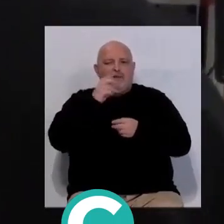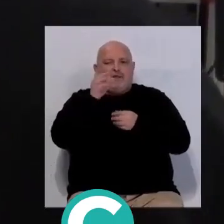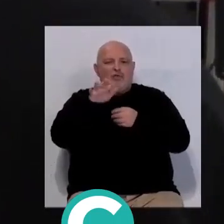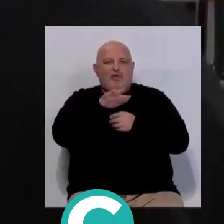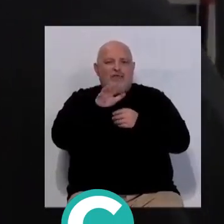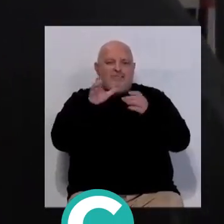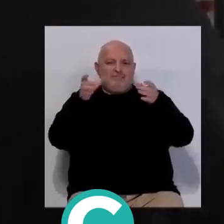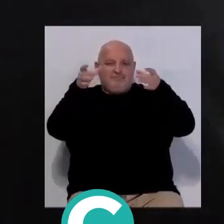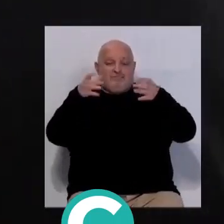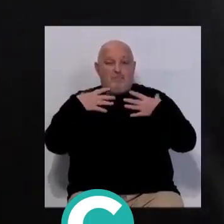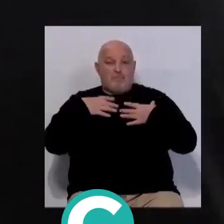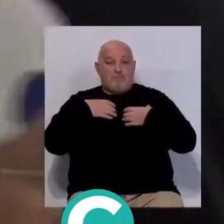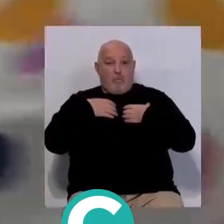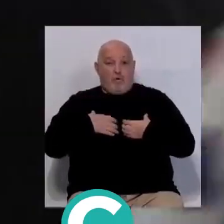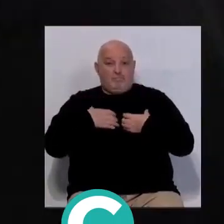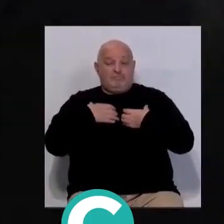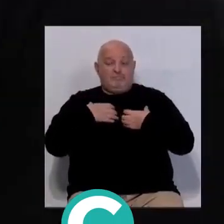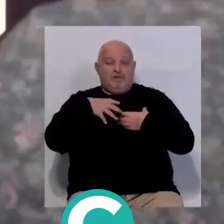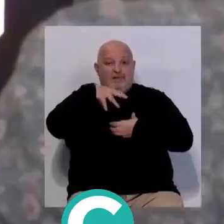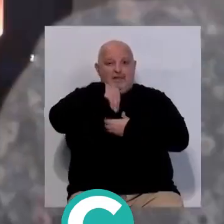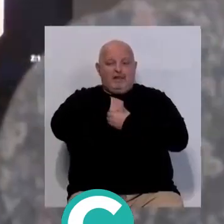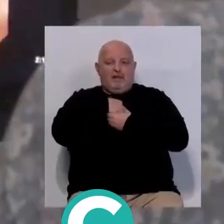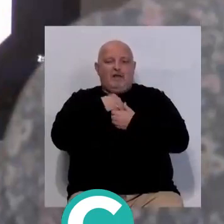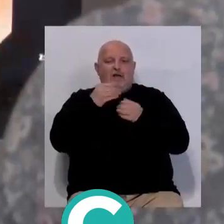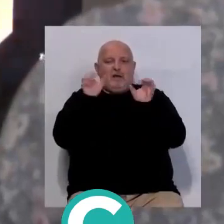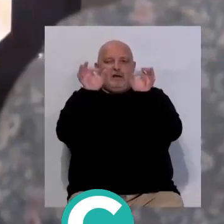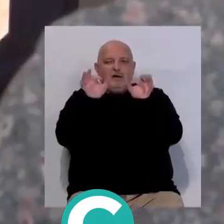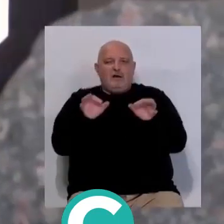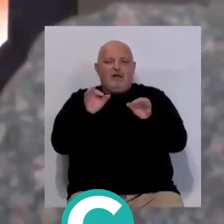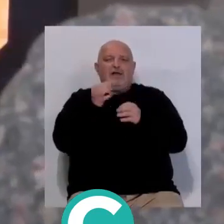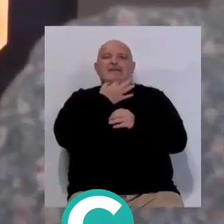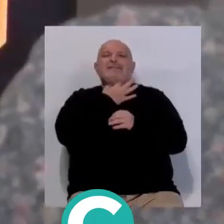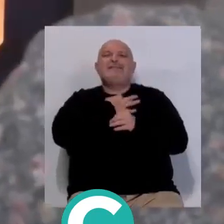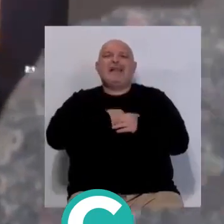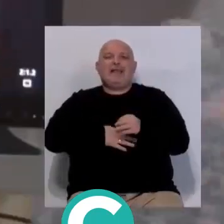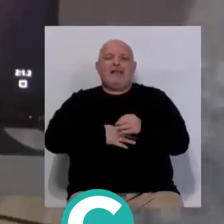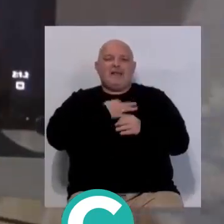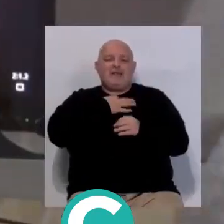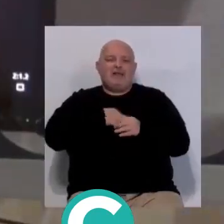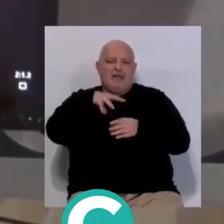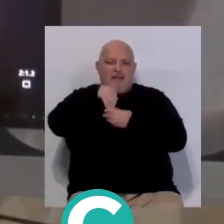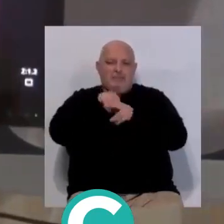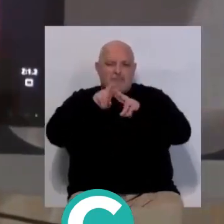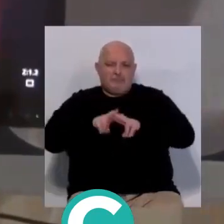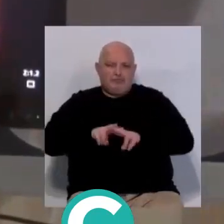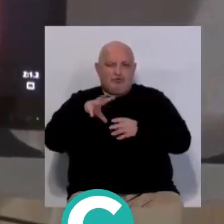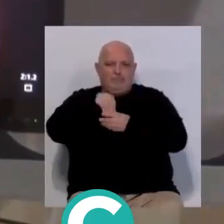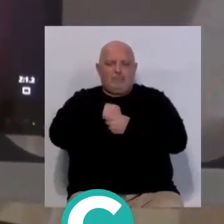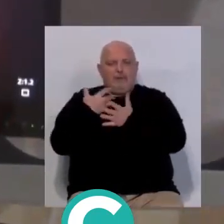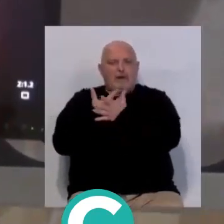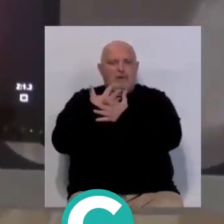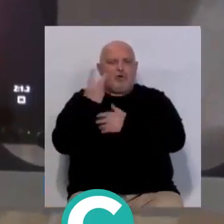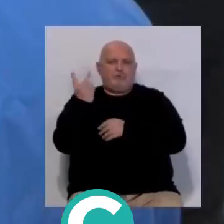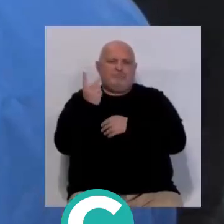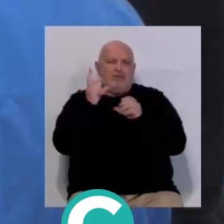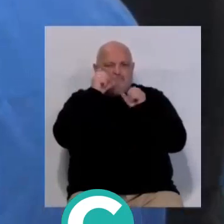espacio entre los pulmones donde se sitúan los bronquios, la tráquea o los ganglios linfáticos. Nos lo explican